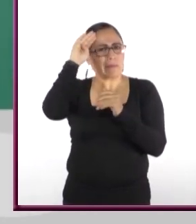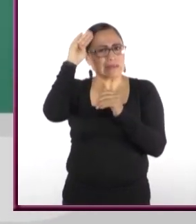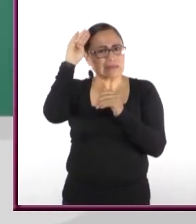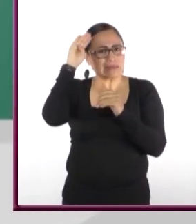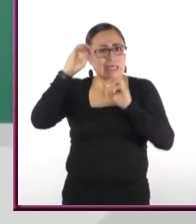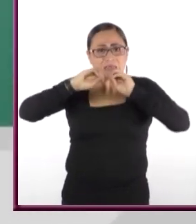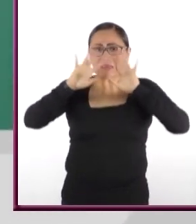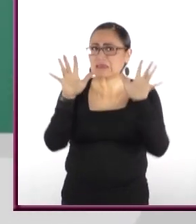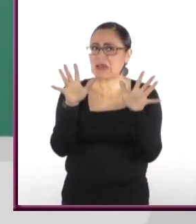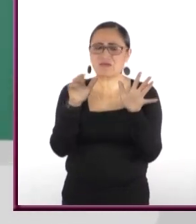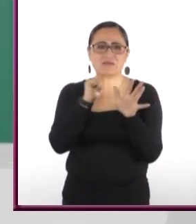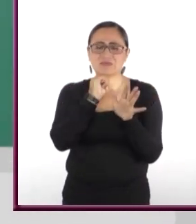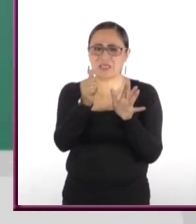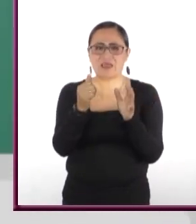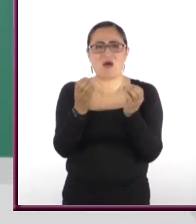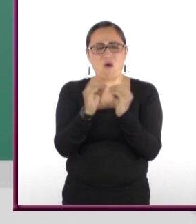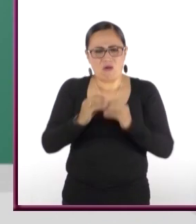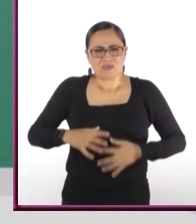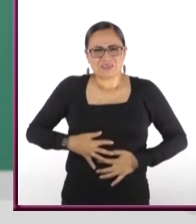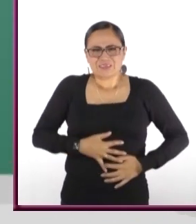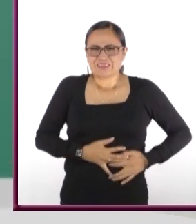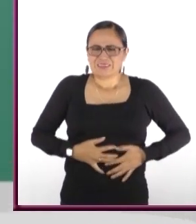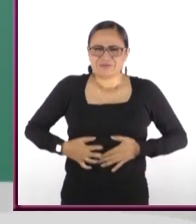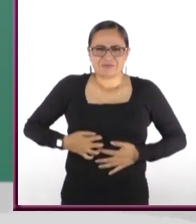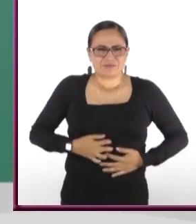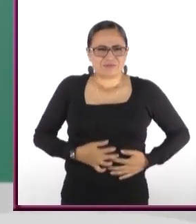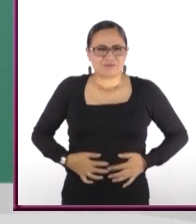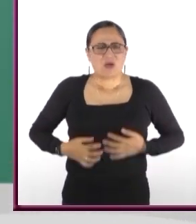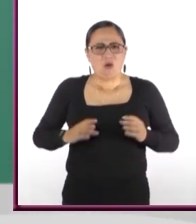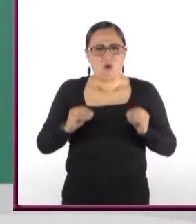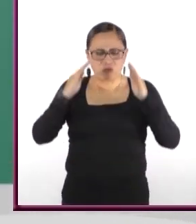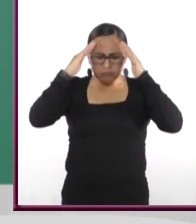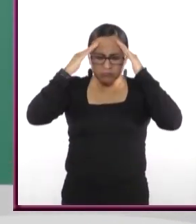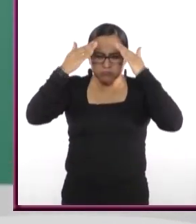pensar claramente, que se te hace un nudo en el estómago y que